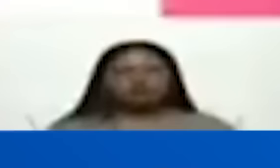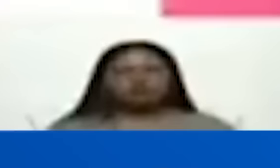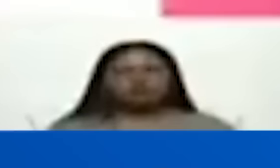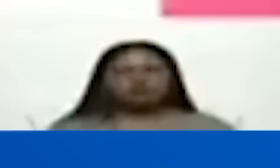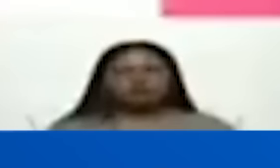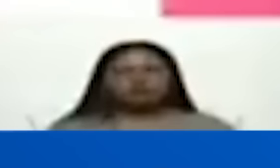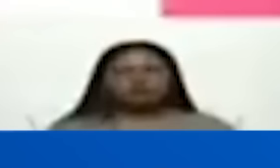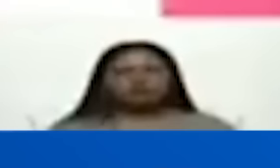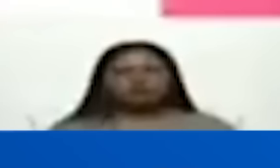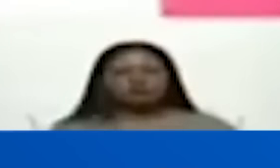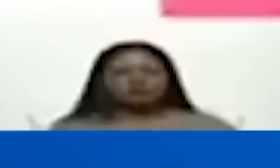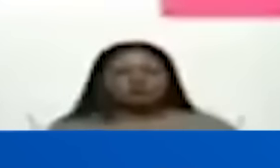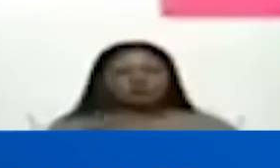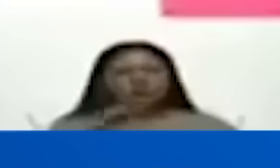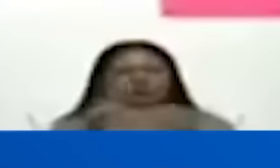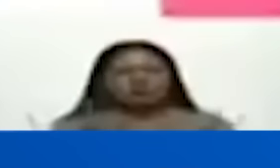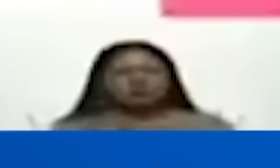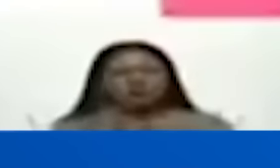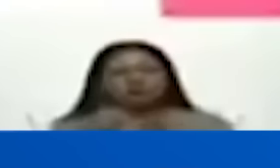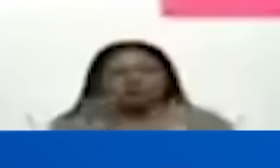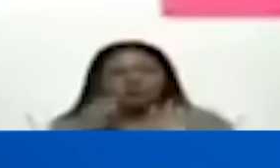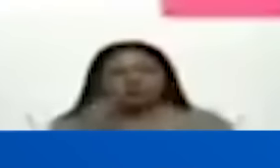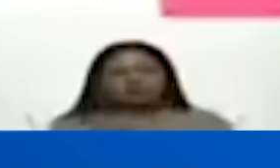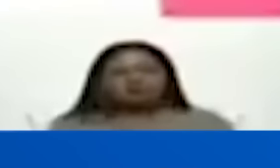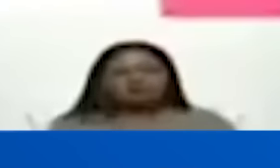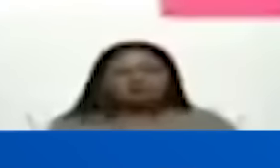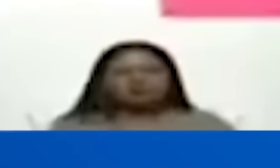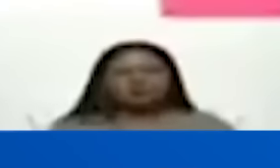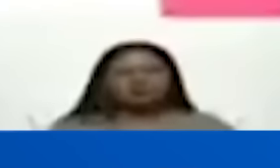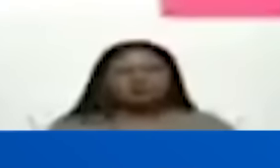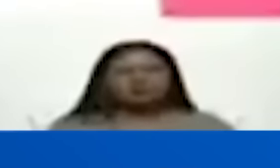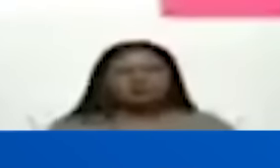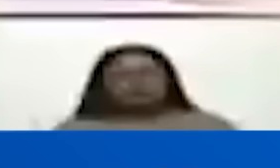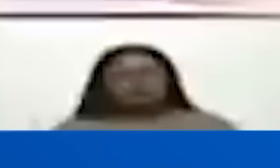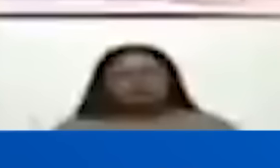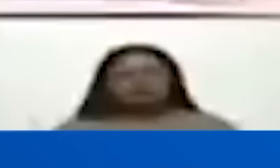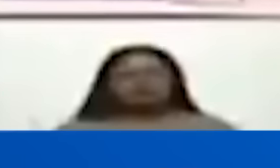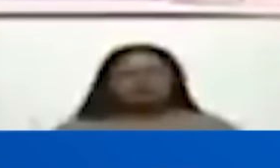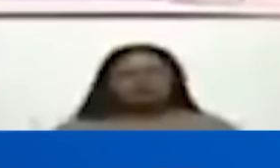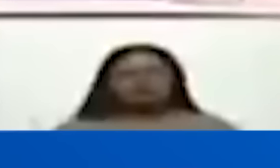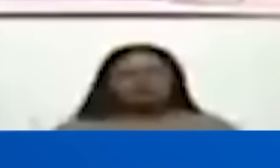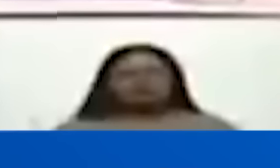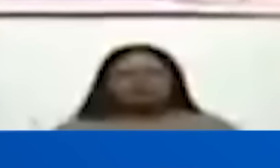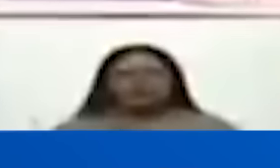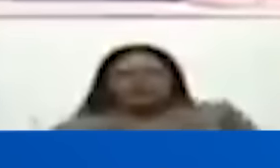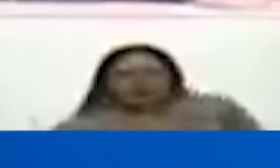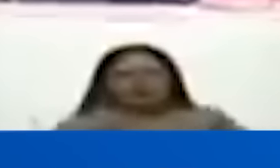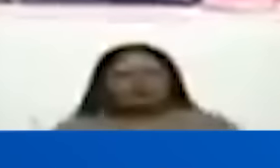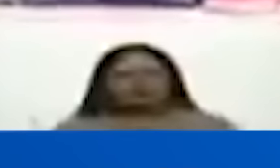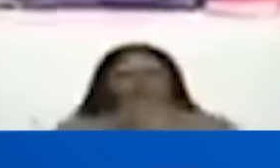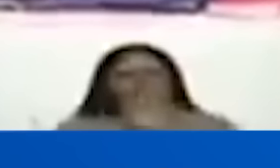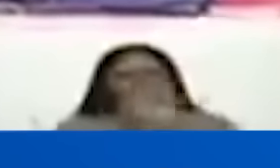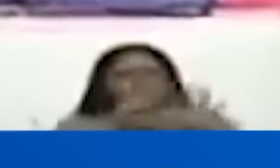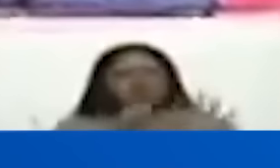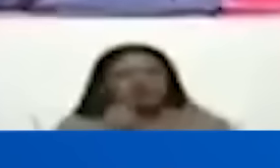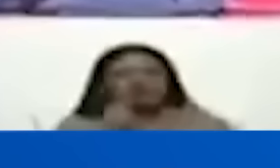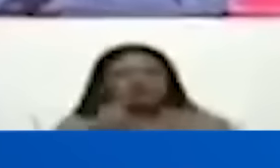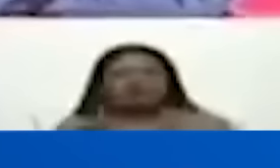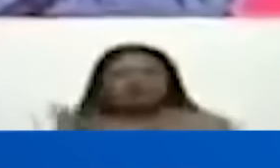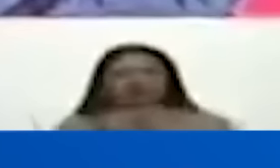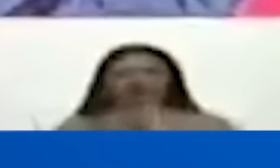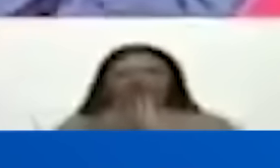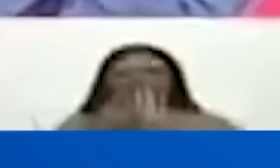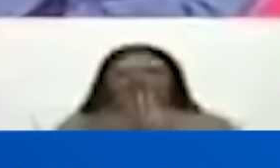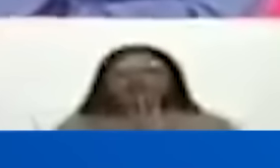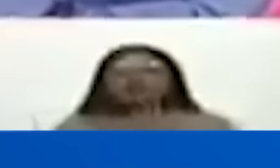que los persigue, según ellos, persiguen sus acreedores, ¿ves? Las marchas nuestras, multitudinarias, ellos las